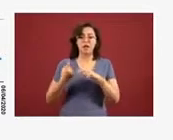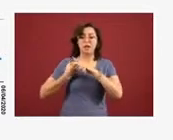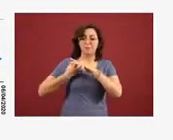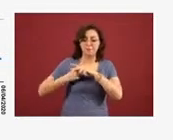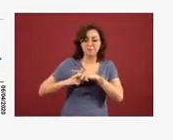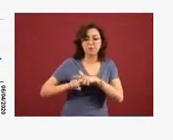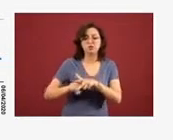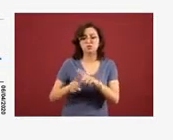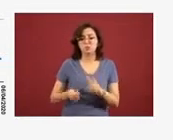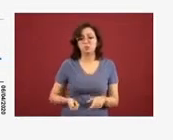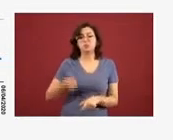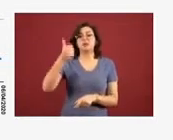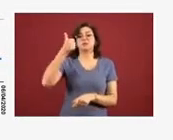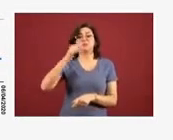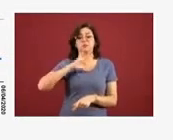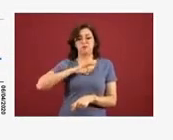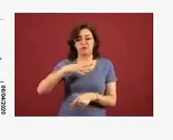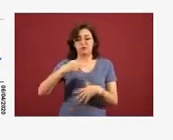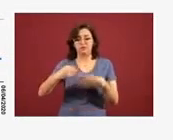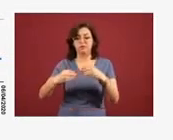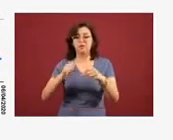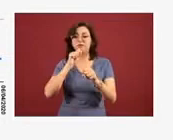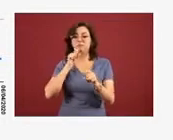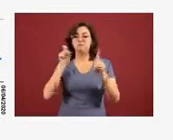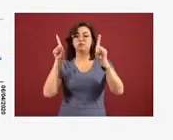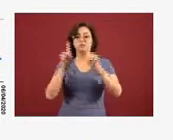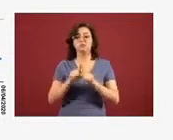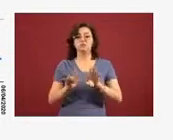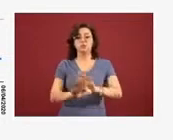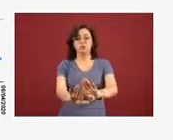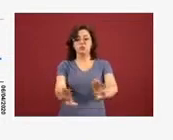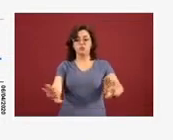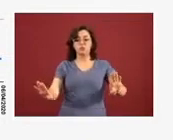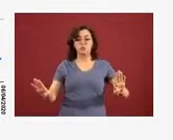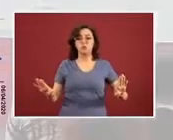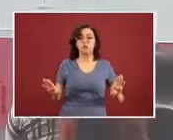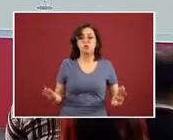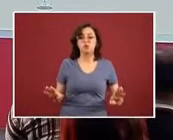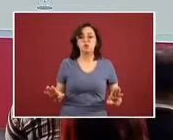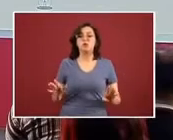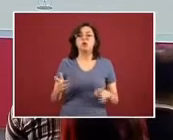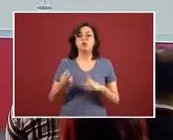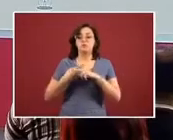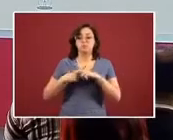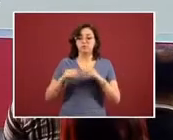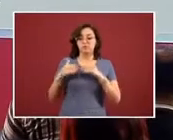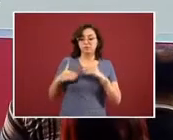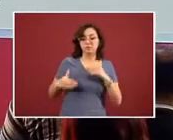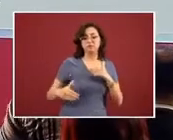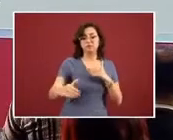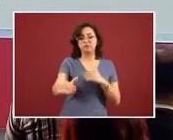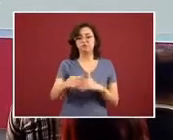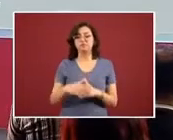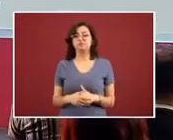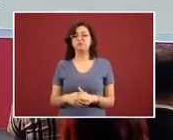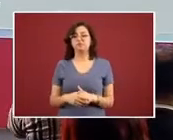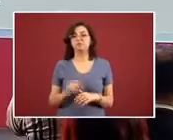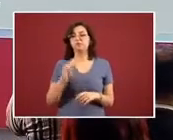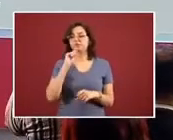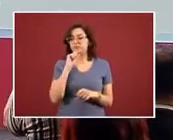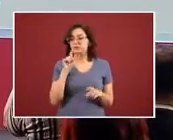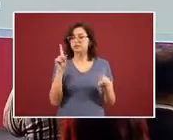inició la Jornada Nacional de Sana Distancia. La siguiente y última diapositiva es también la curva de